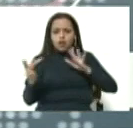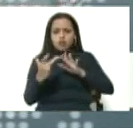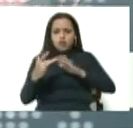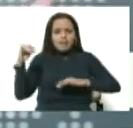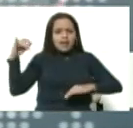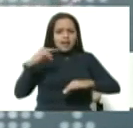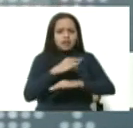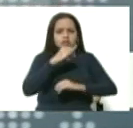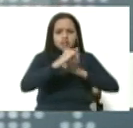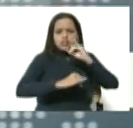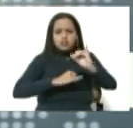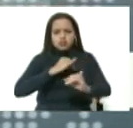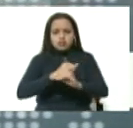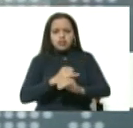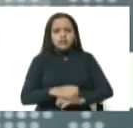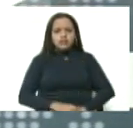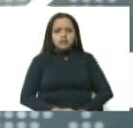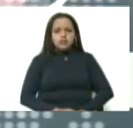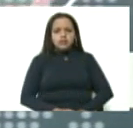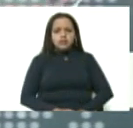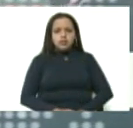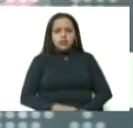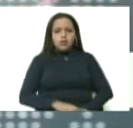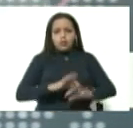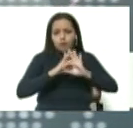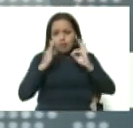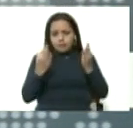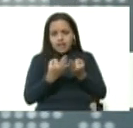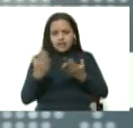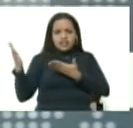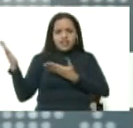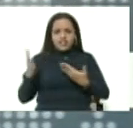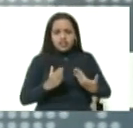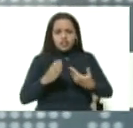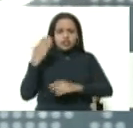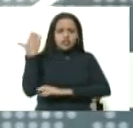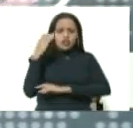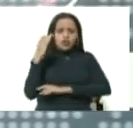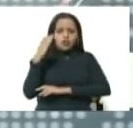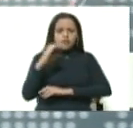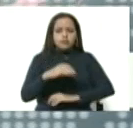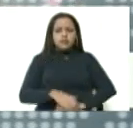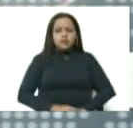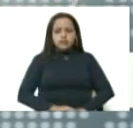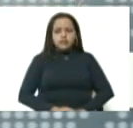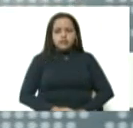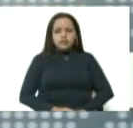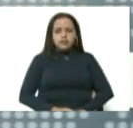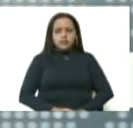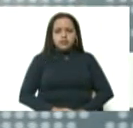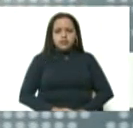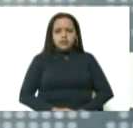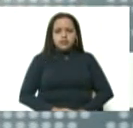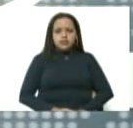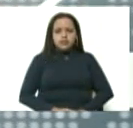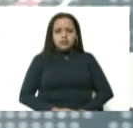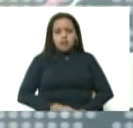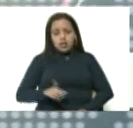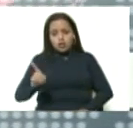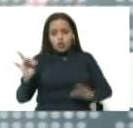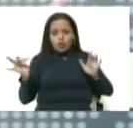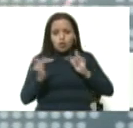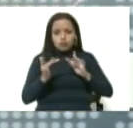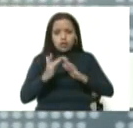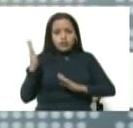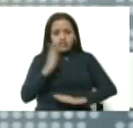viaje internacional, con un familiar que regresó de Colombia. Es decir, mantuvo contacto con un familiar que